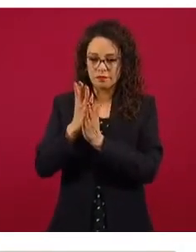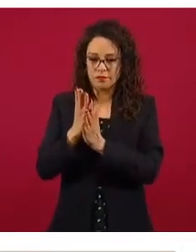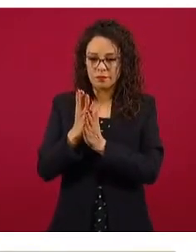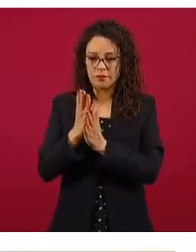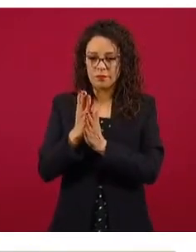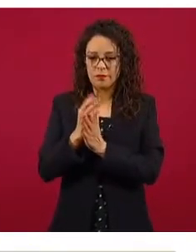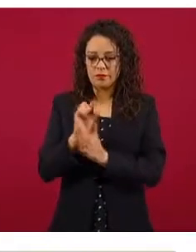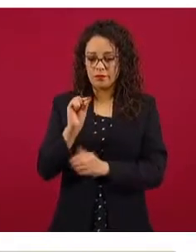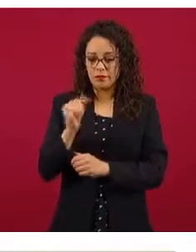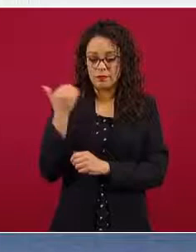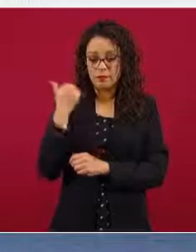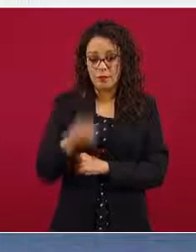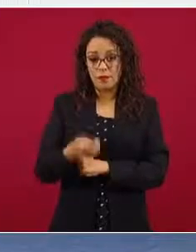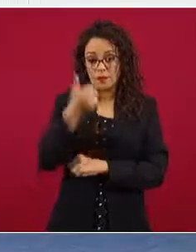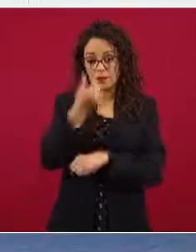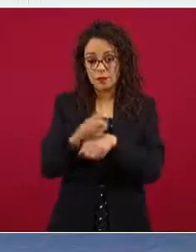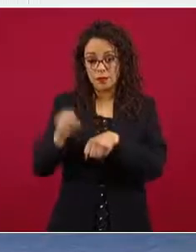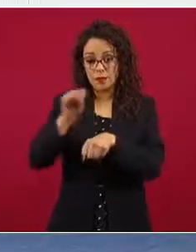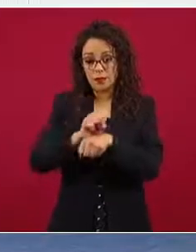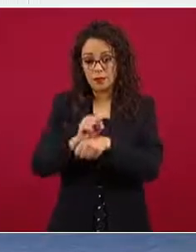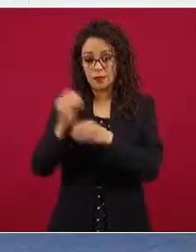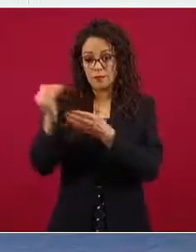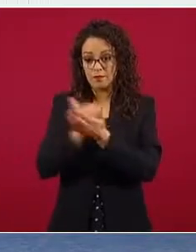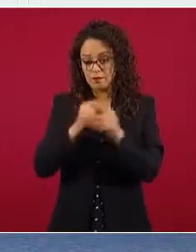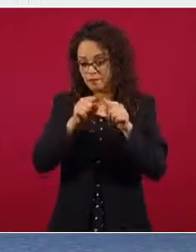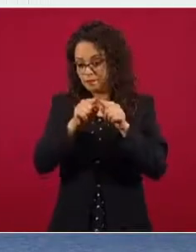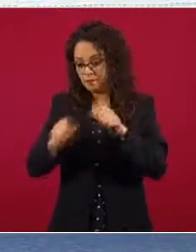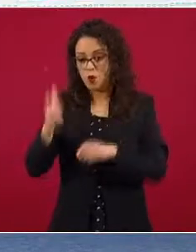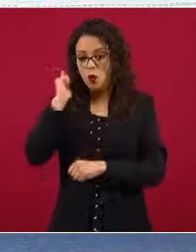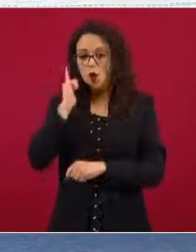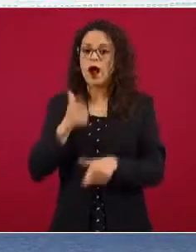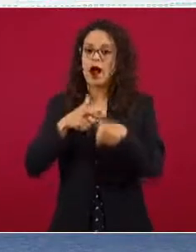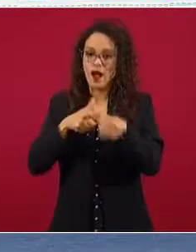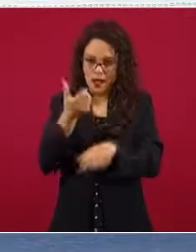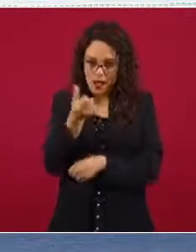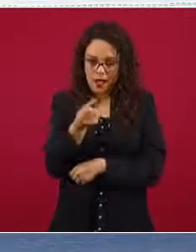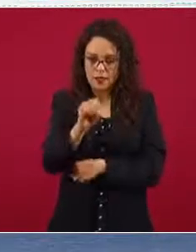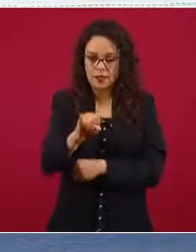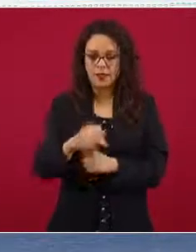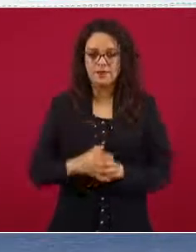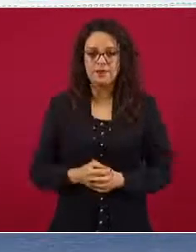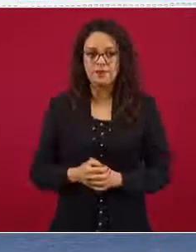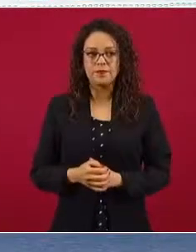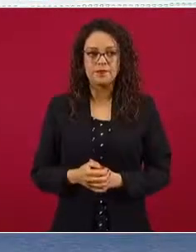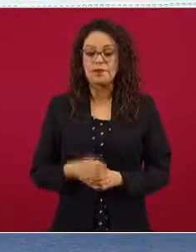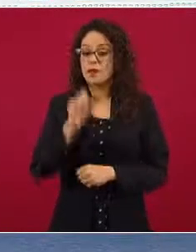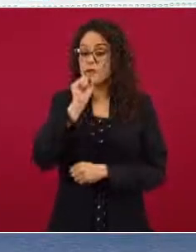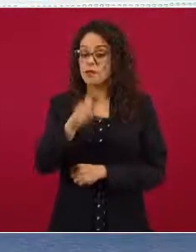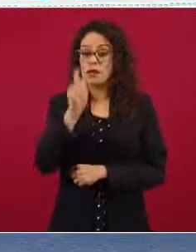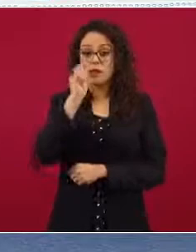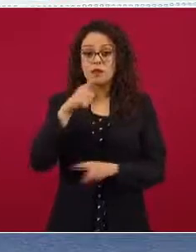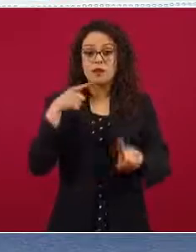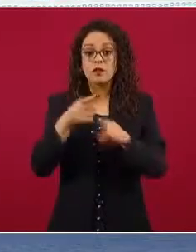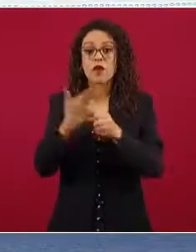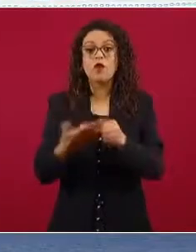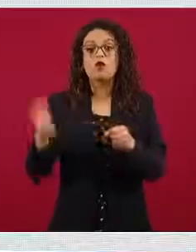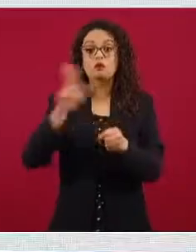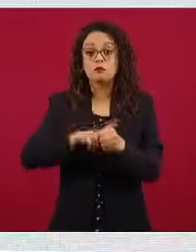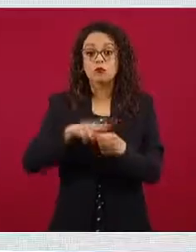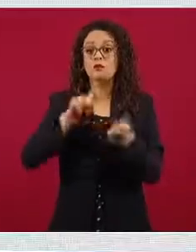semana de reducción que ojalá se mantenga. La siguiente, lo mismo la hospitalización, una reducción